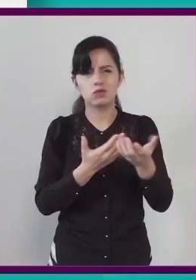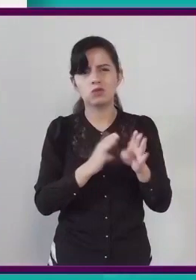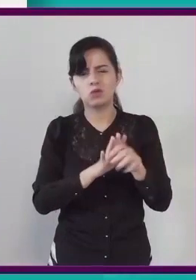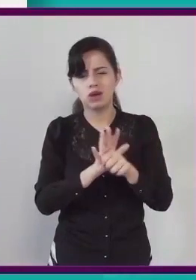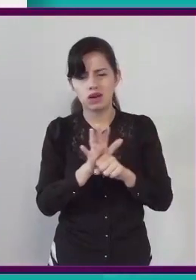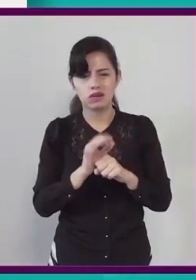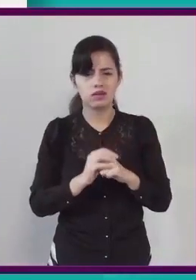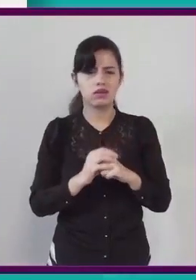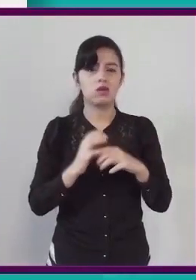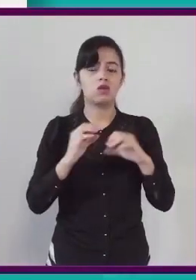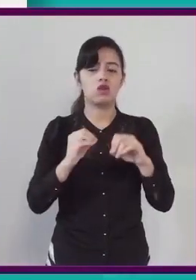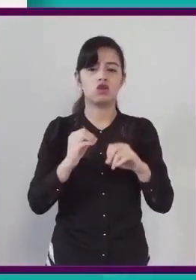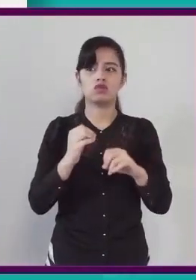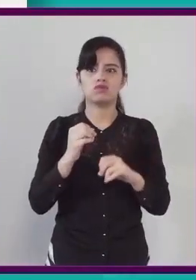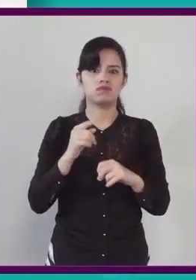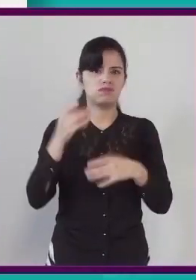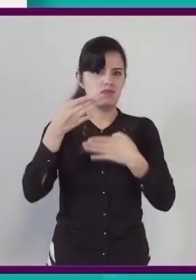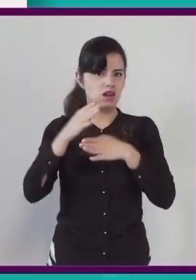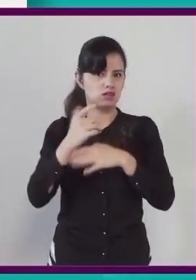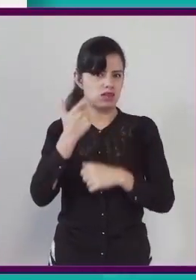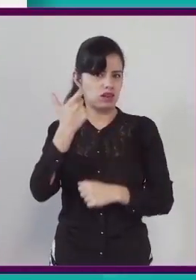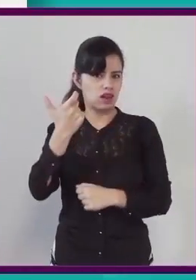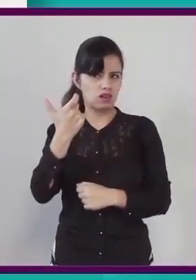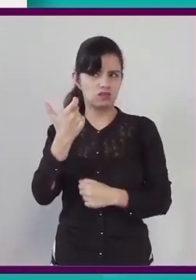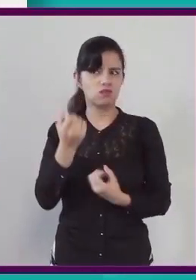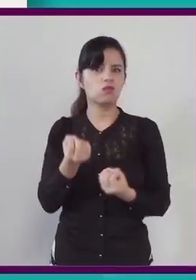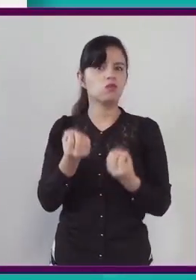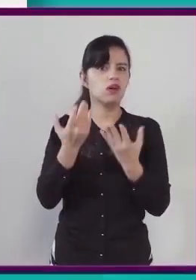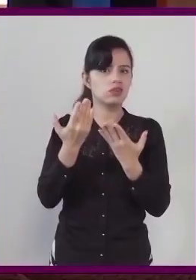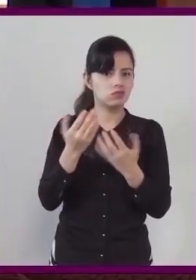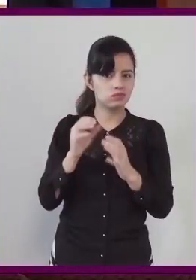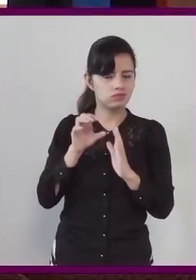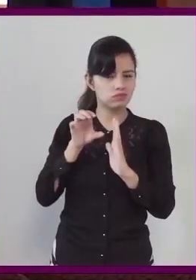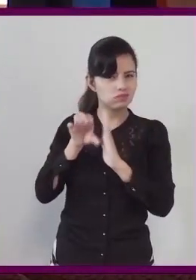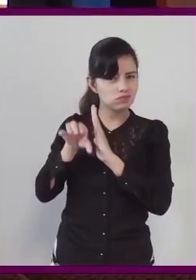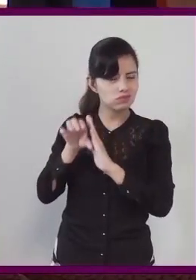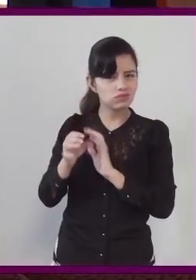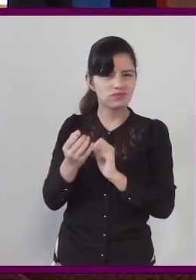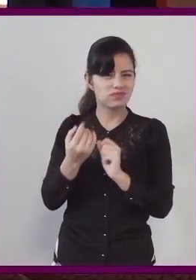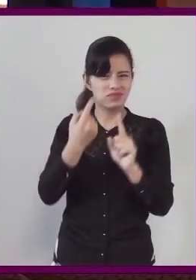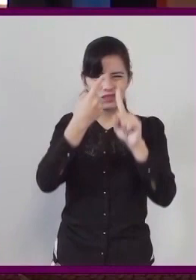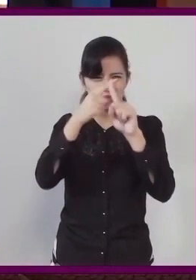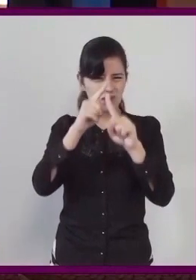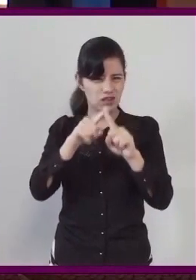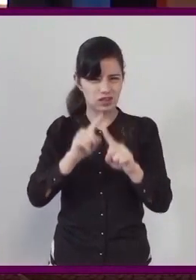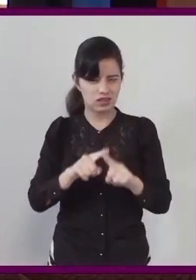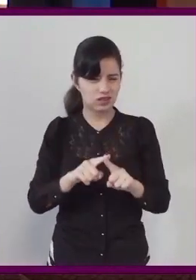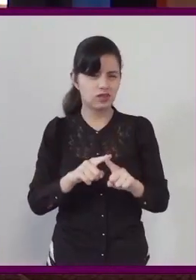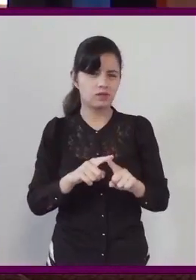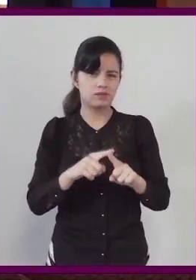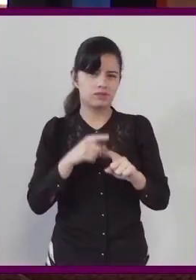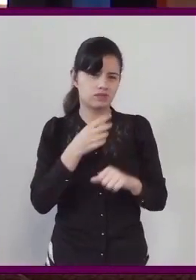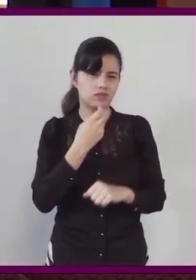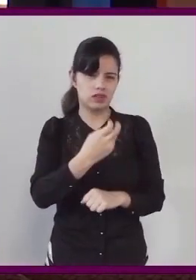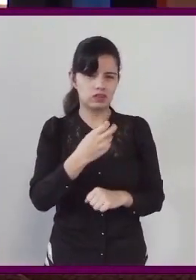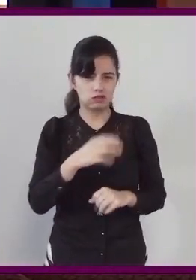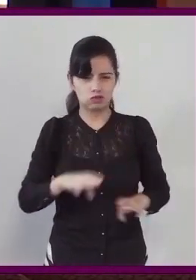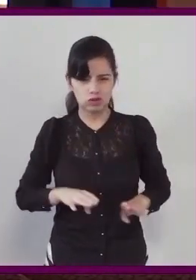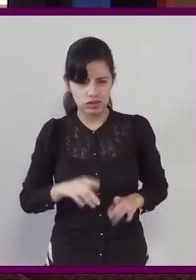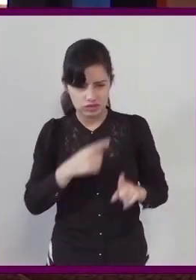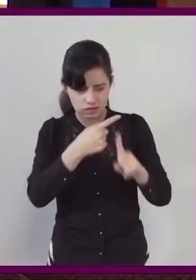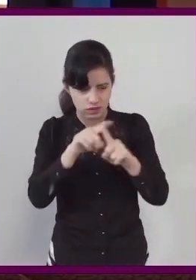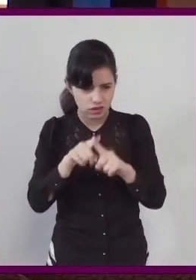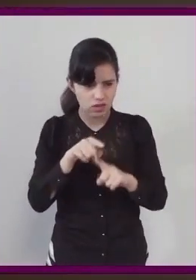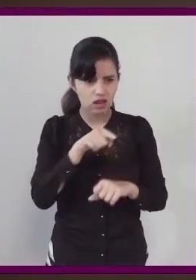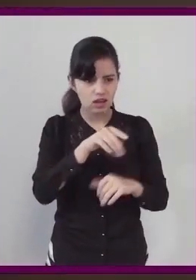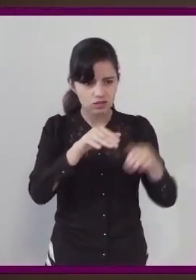o el dinero que tengamos acumulado o que no tengamos acumulado, etcétera, etcétera, etcétera, ¿cierto? Hay muchas canchas